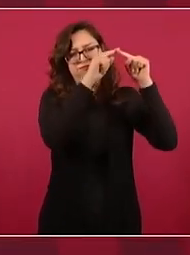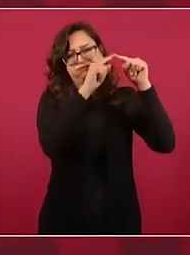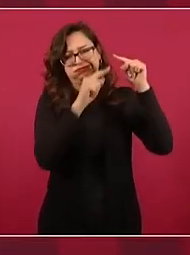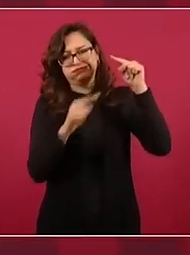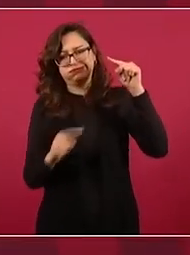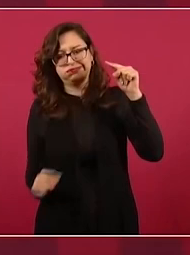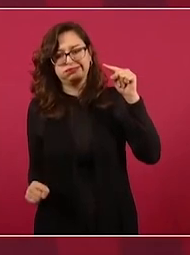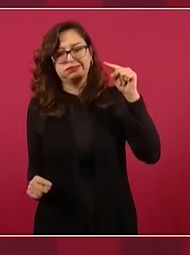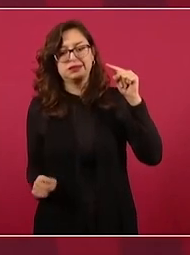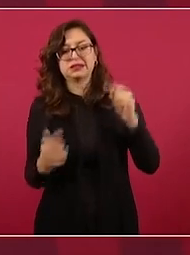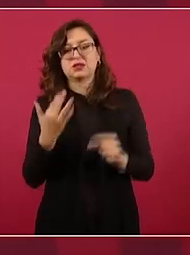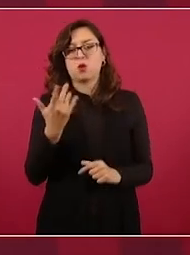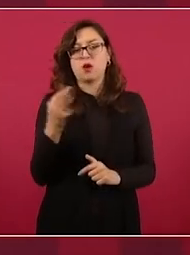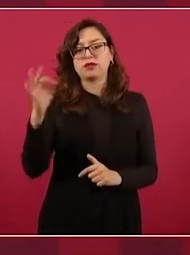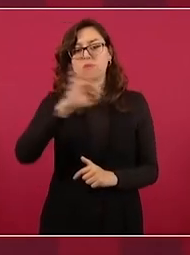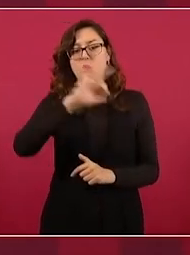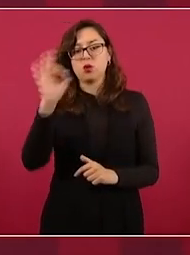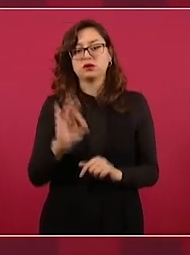la mitad.